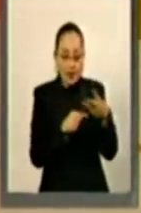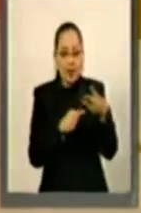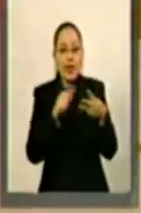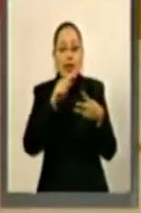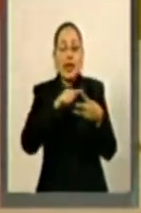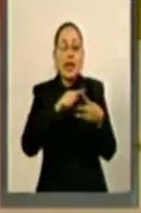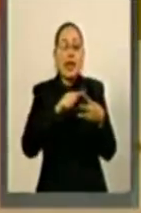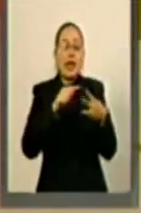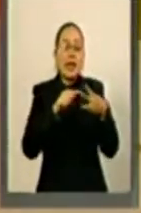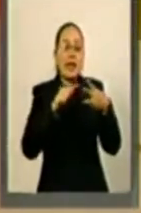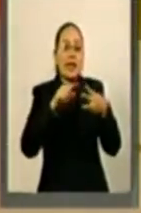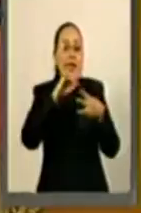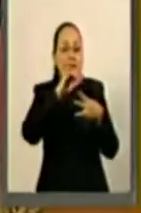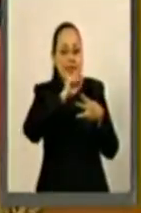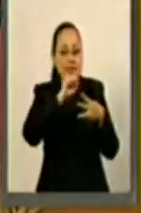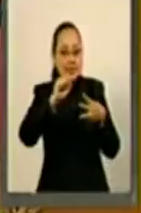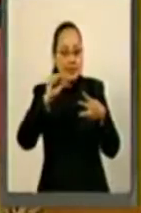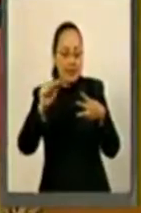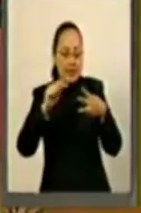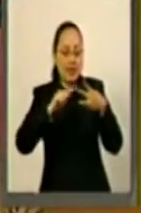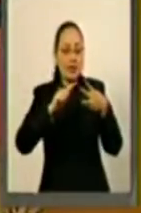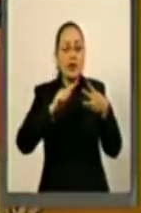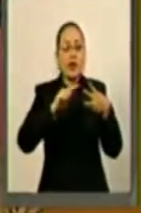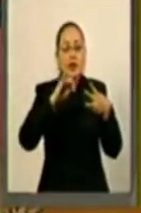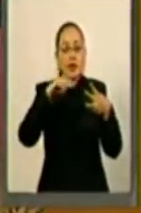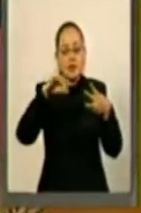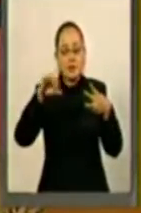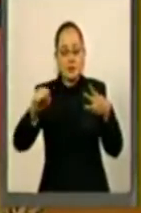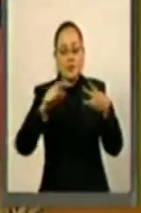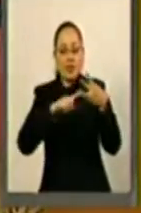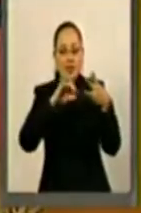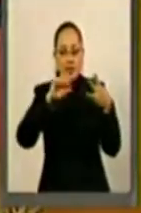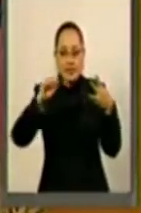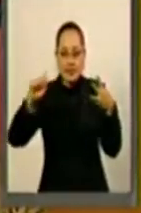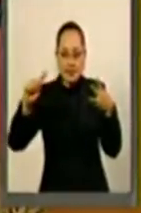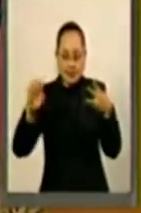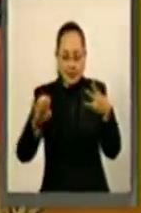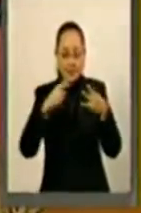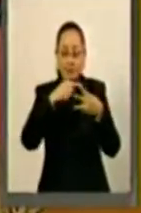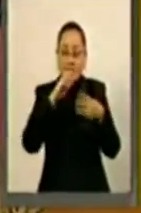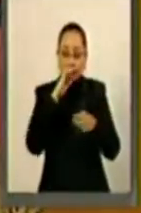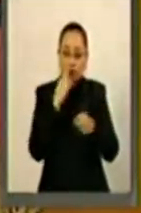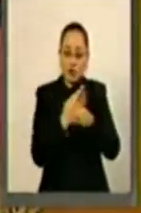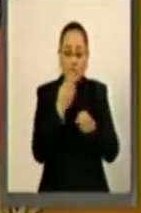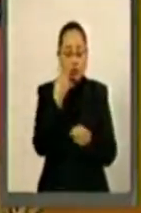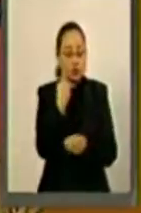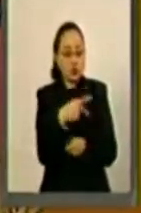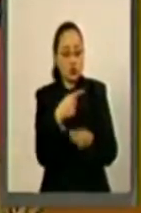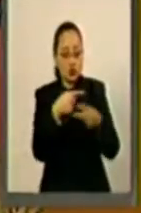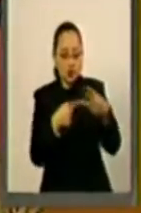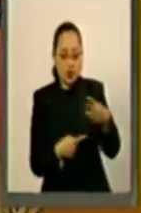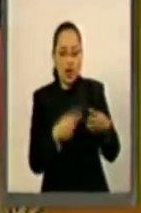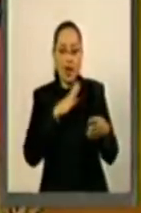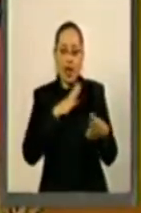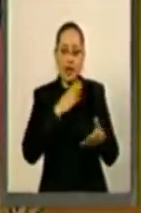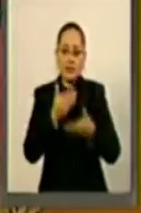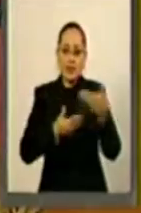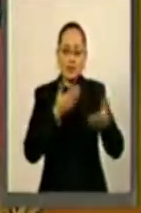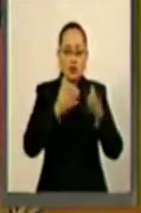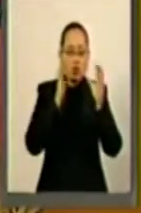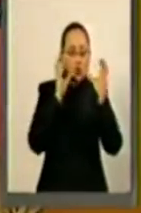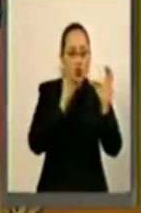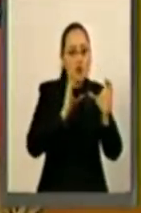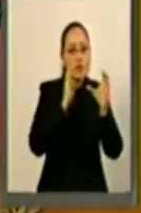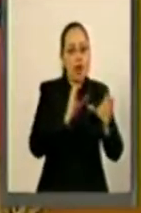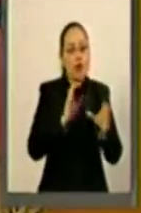el IMSS y el ISSSTE. Entre sus obligaciones, por supuesto, se encuentran los servicios obstétricos a las madres